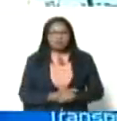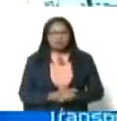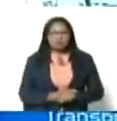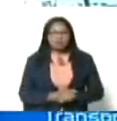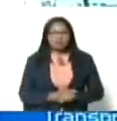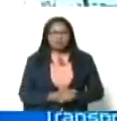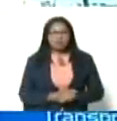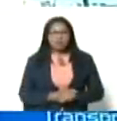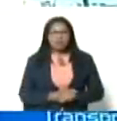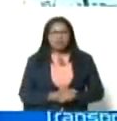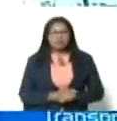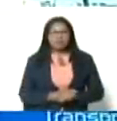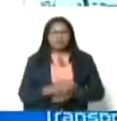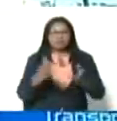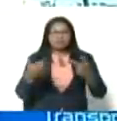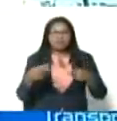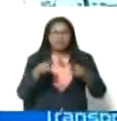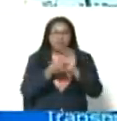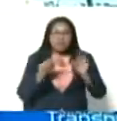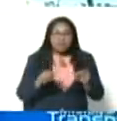Aquí está... Recibo